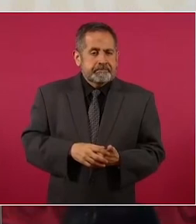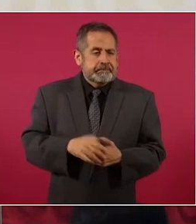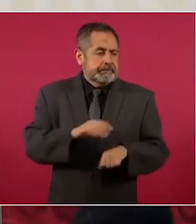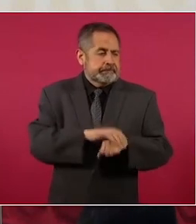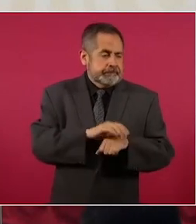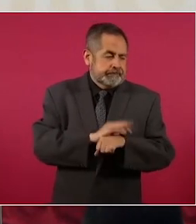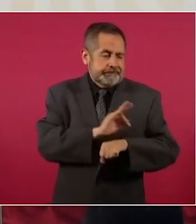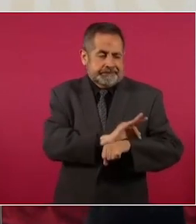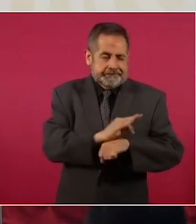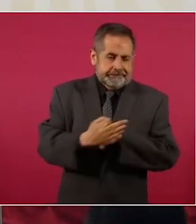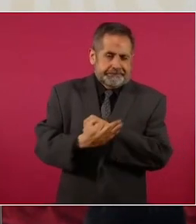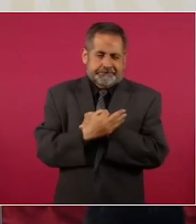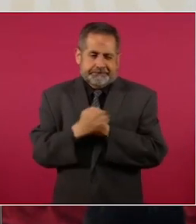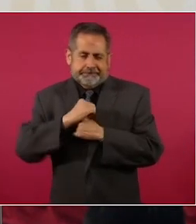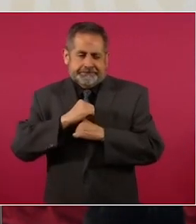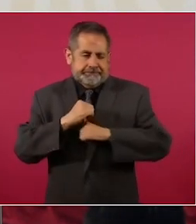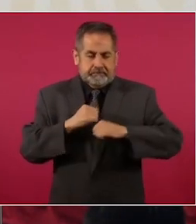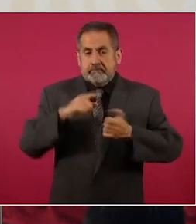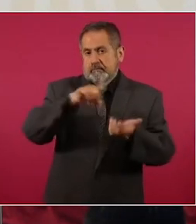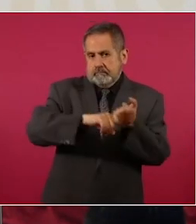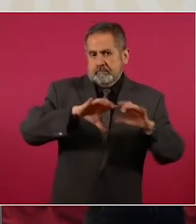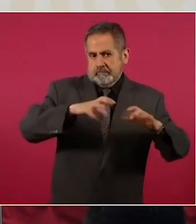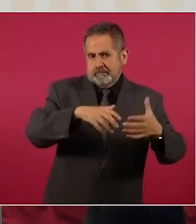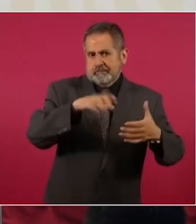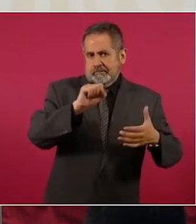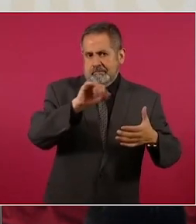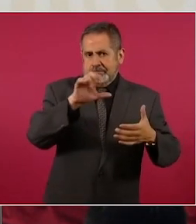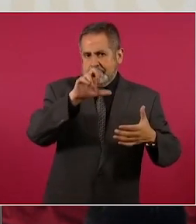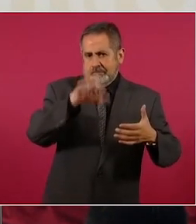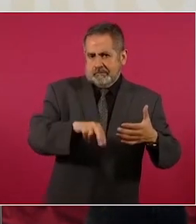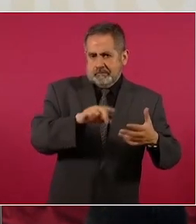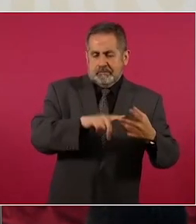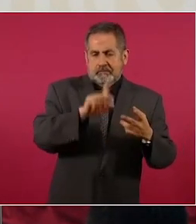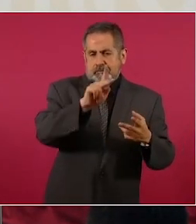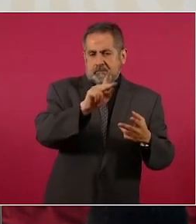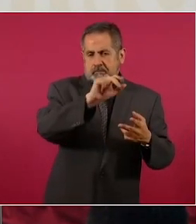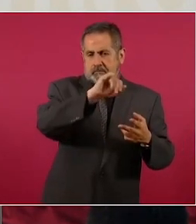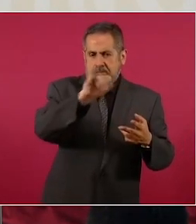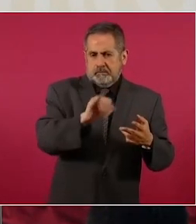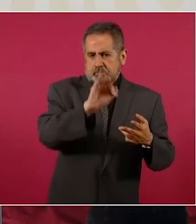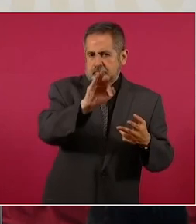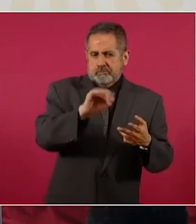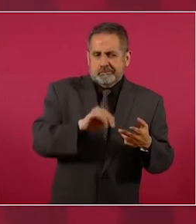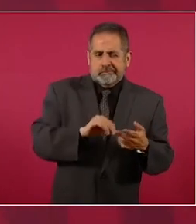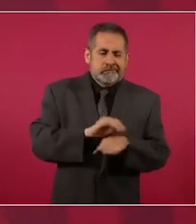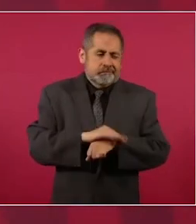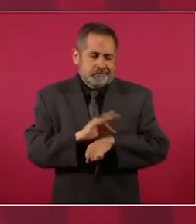amiguismo, influyentismo al interior del Poder Judicial,